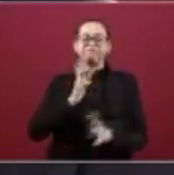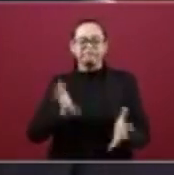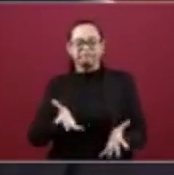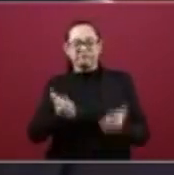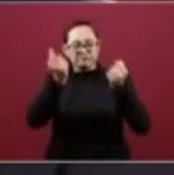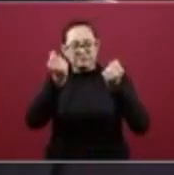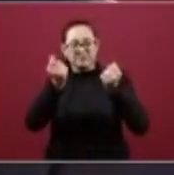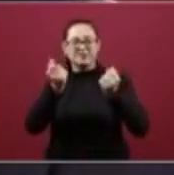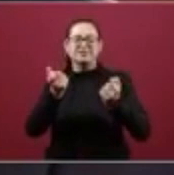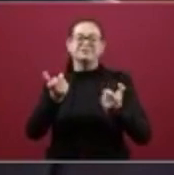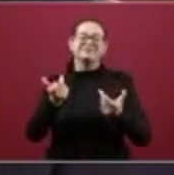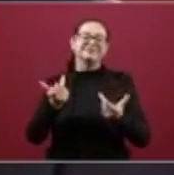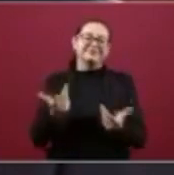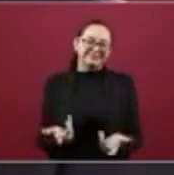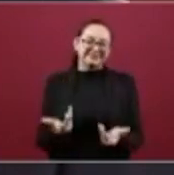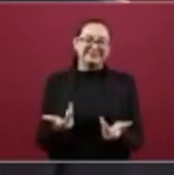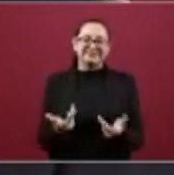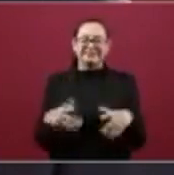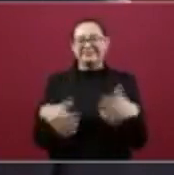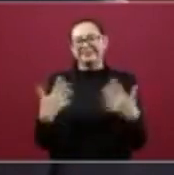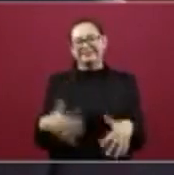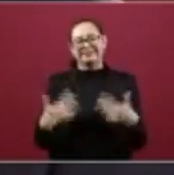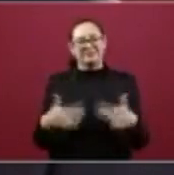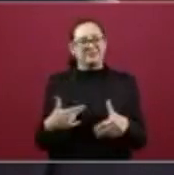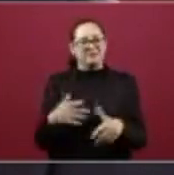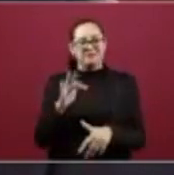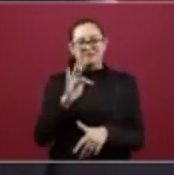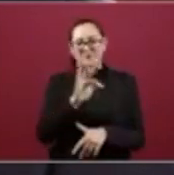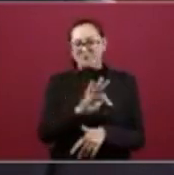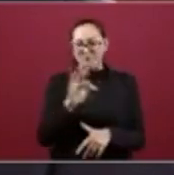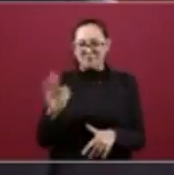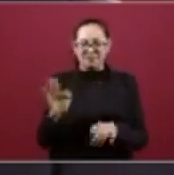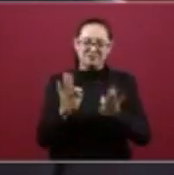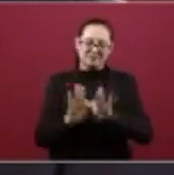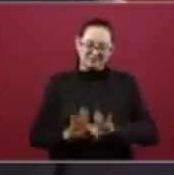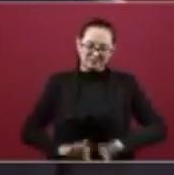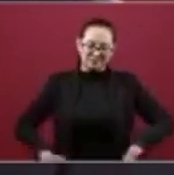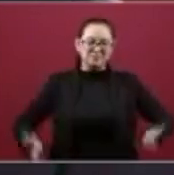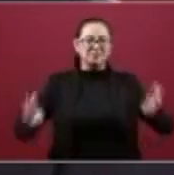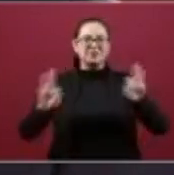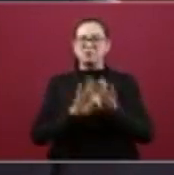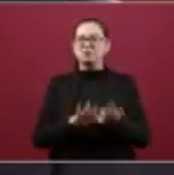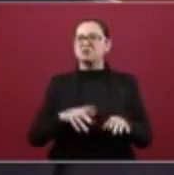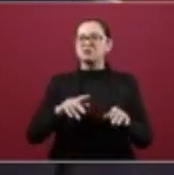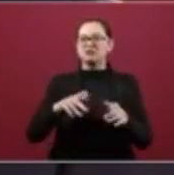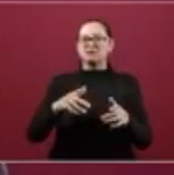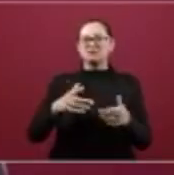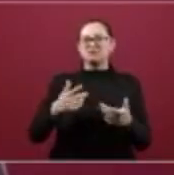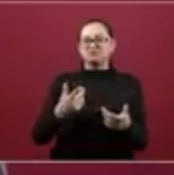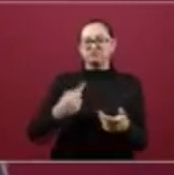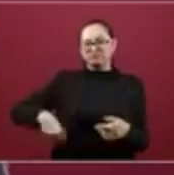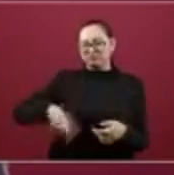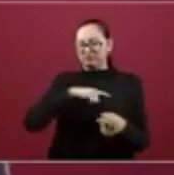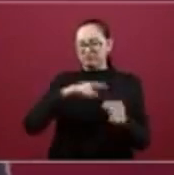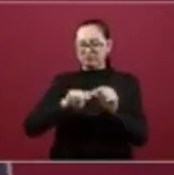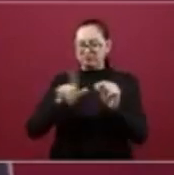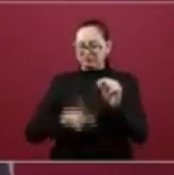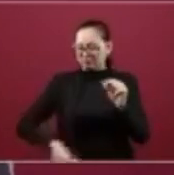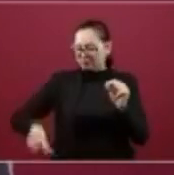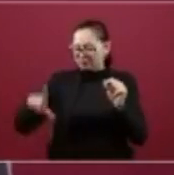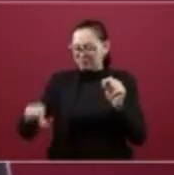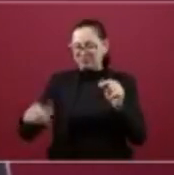fecha muy importante para nosotros, para el país, una